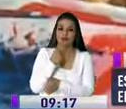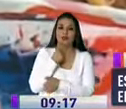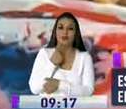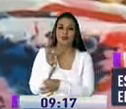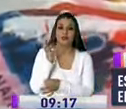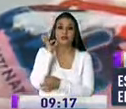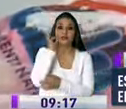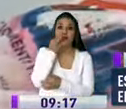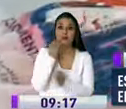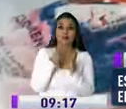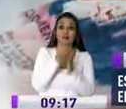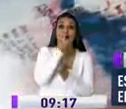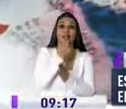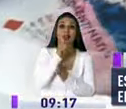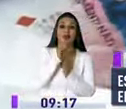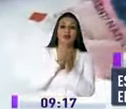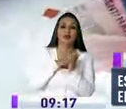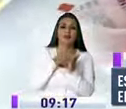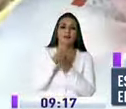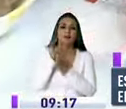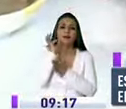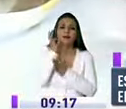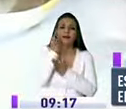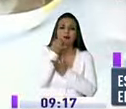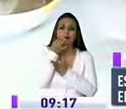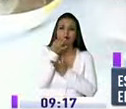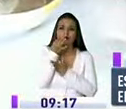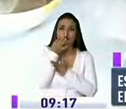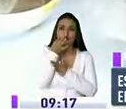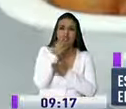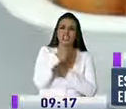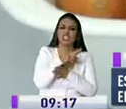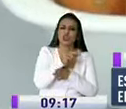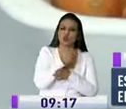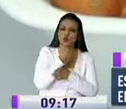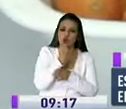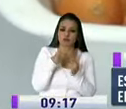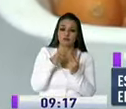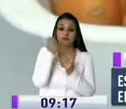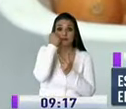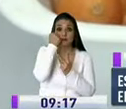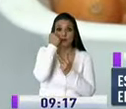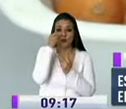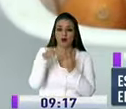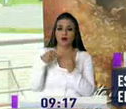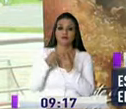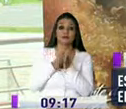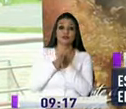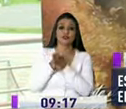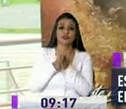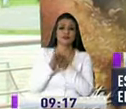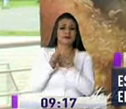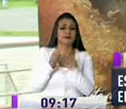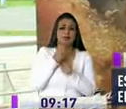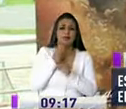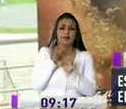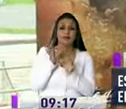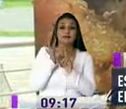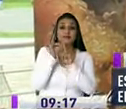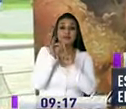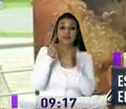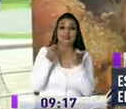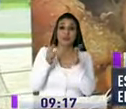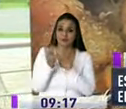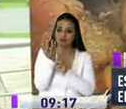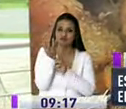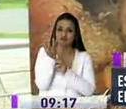deliciosos como son helados de crema, que son helados que vienen de quinoa, tienen de mora, vienen chocolate, vienen sabores especiales como de dulce de higos